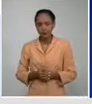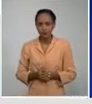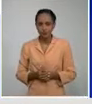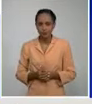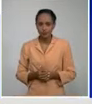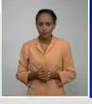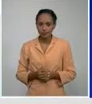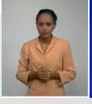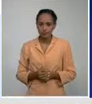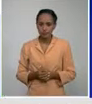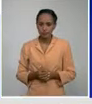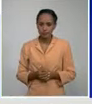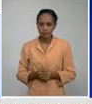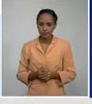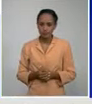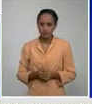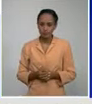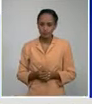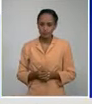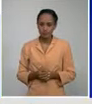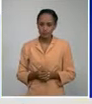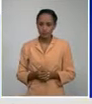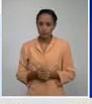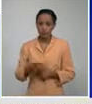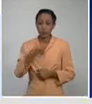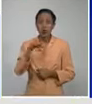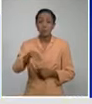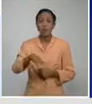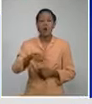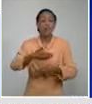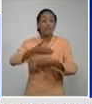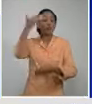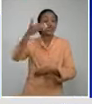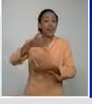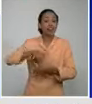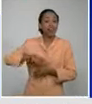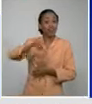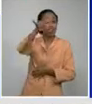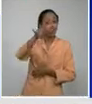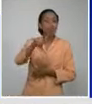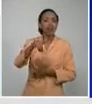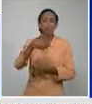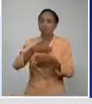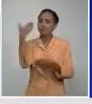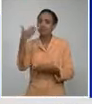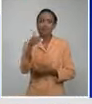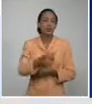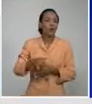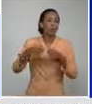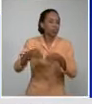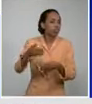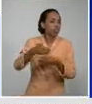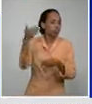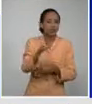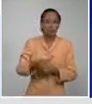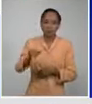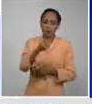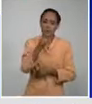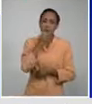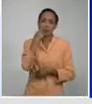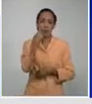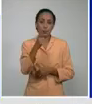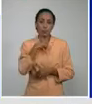se produjo la apertura de la frontera. Ahí se puede ver en cuanto lo que está